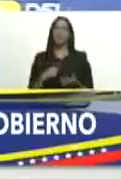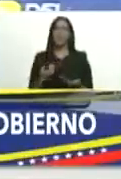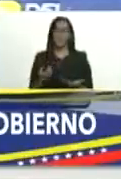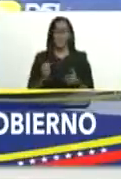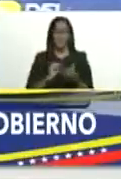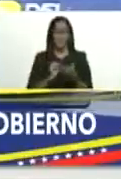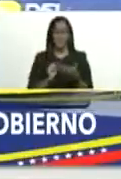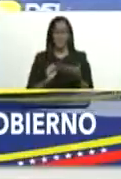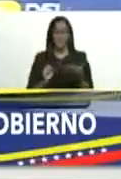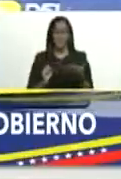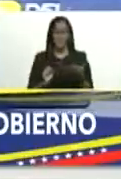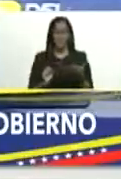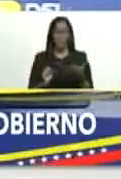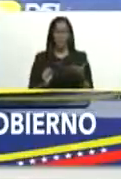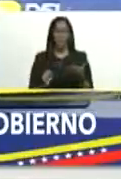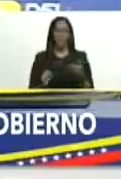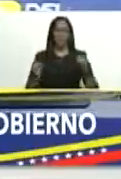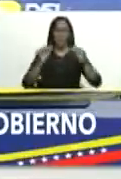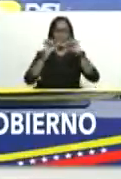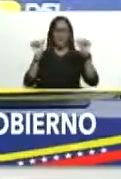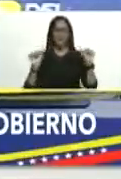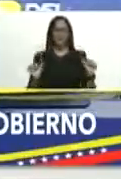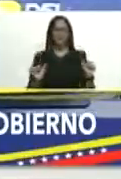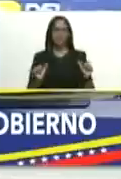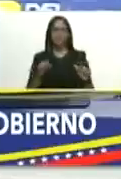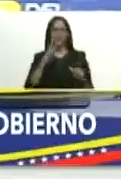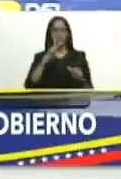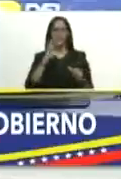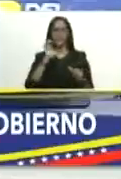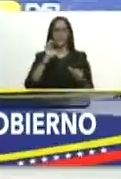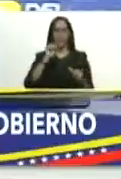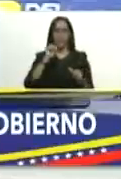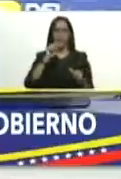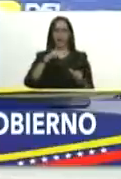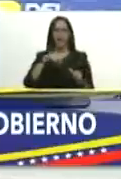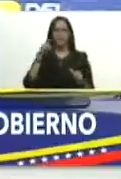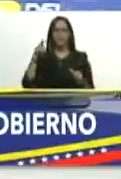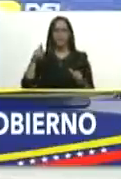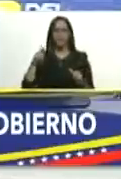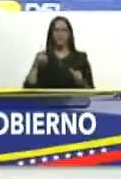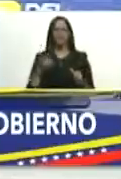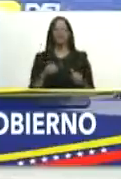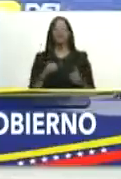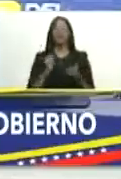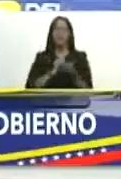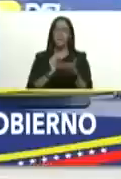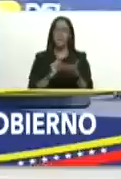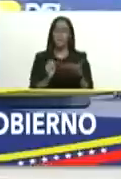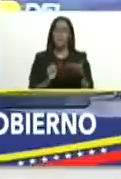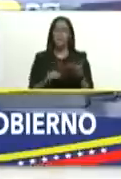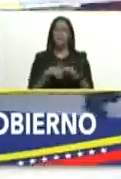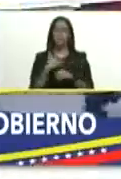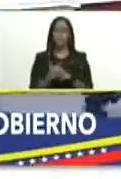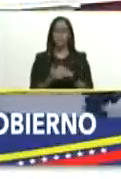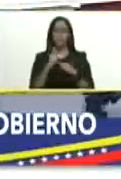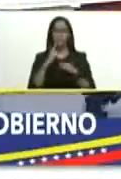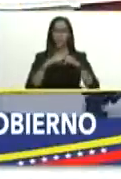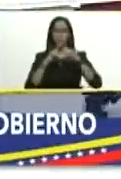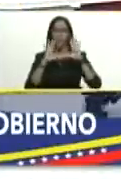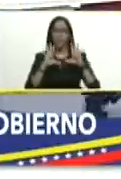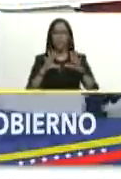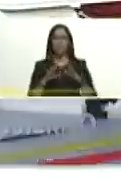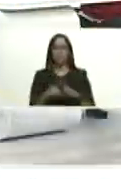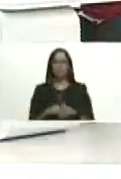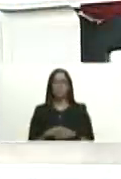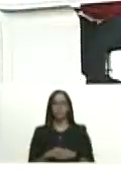inscrito en el sistema de Ven APP y han inscrito su 1x10,